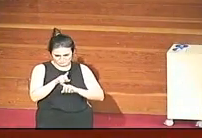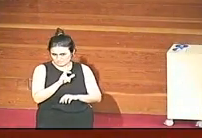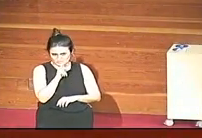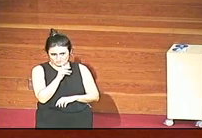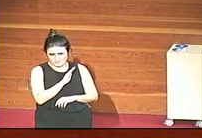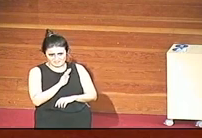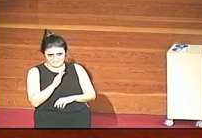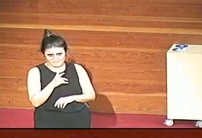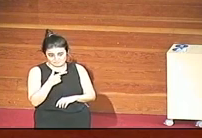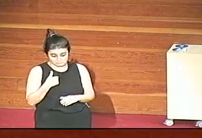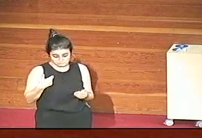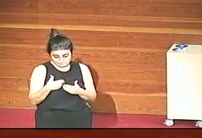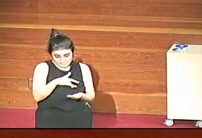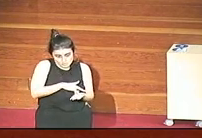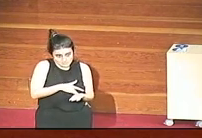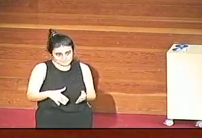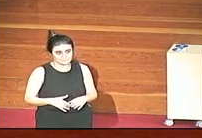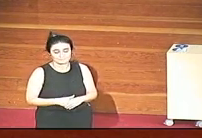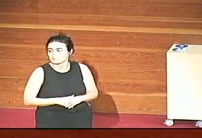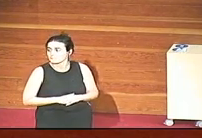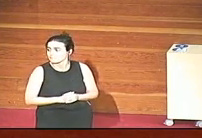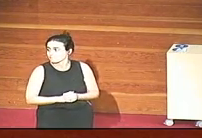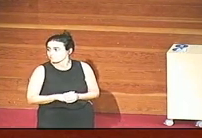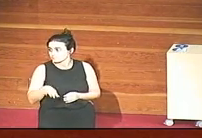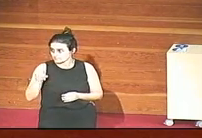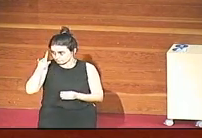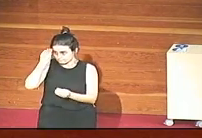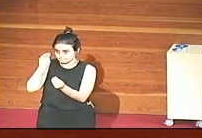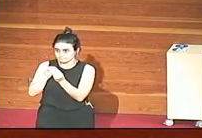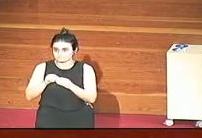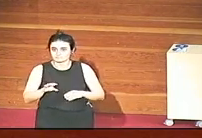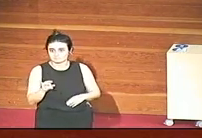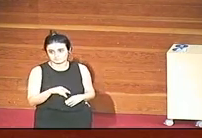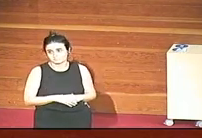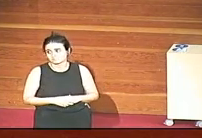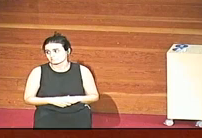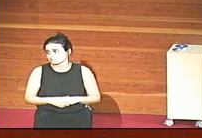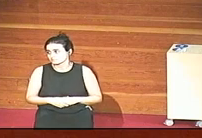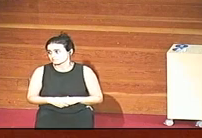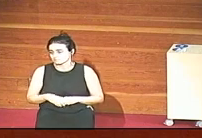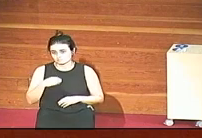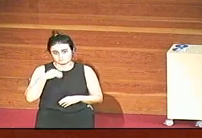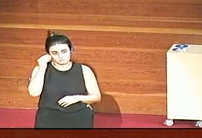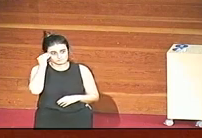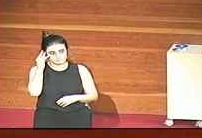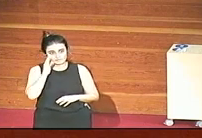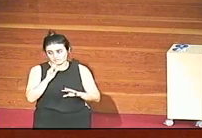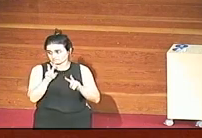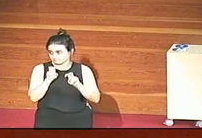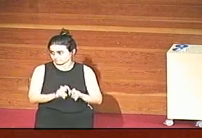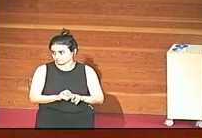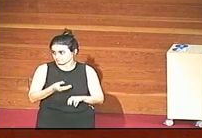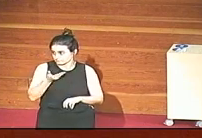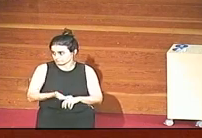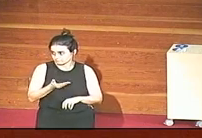delante de nosotros y coincido con él yo creo que investigaciones es importantísimo